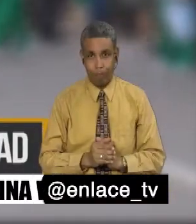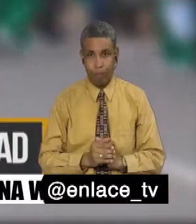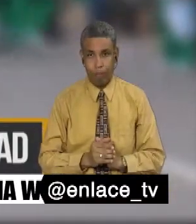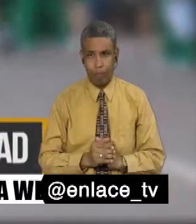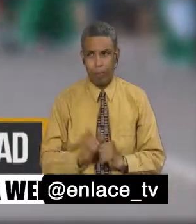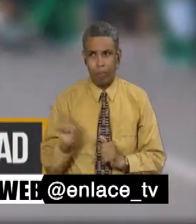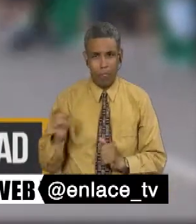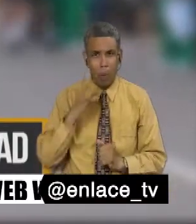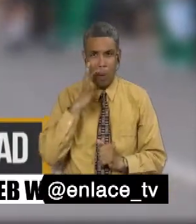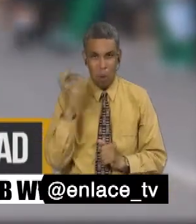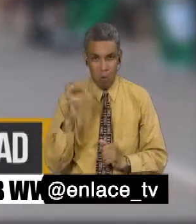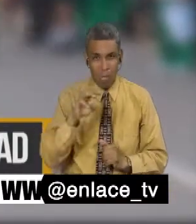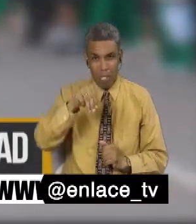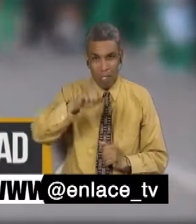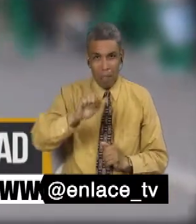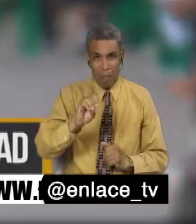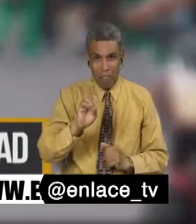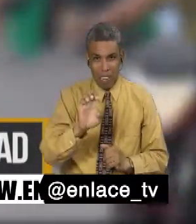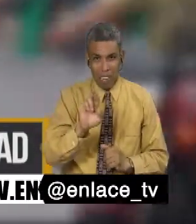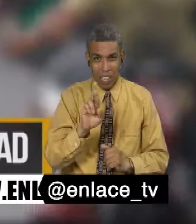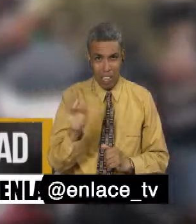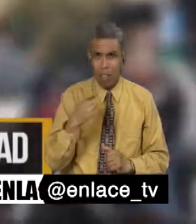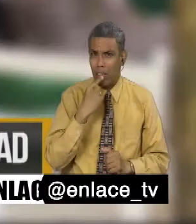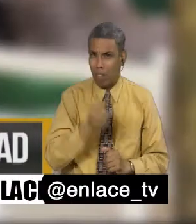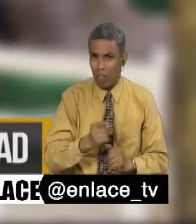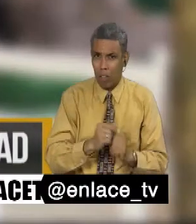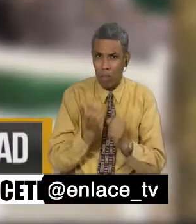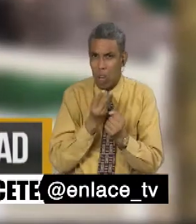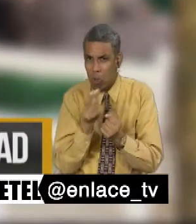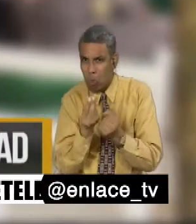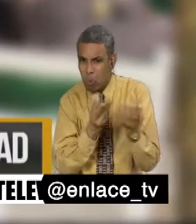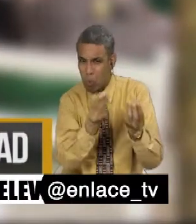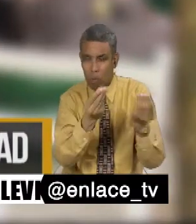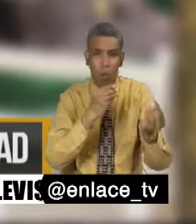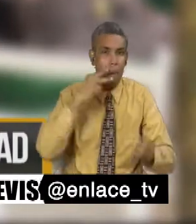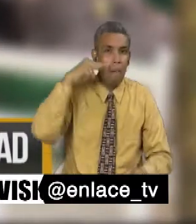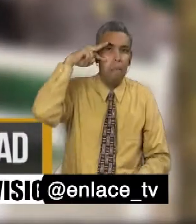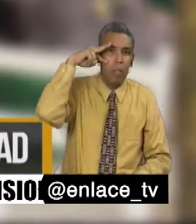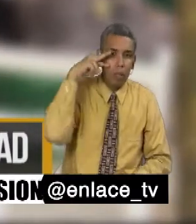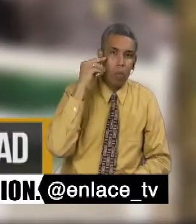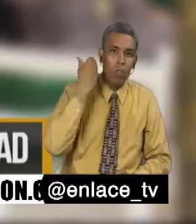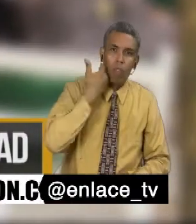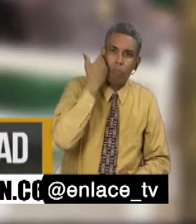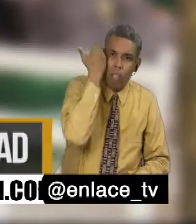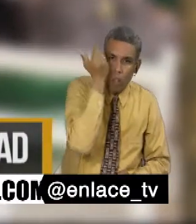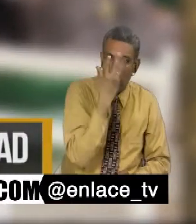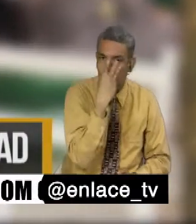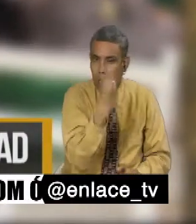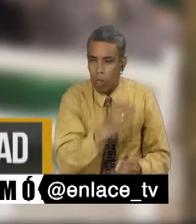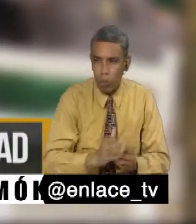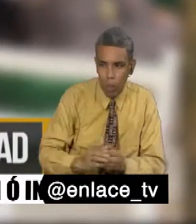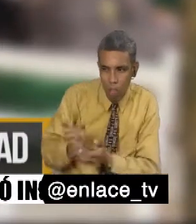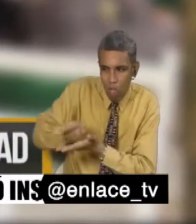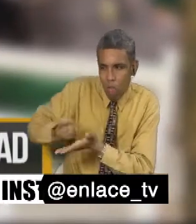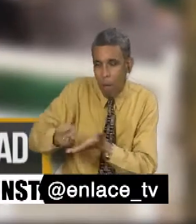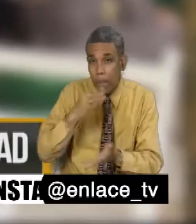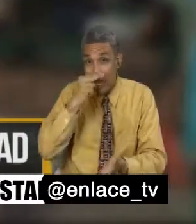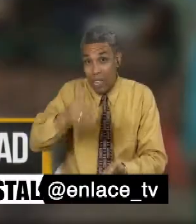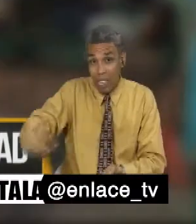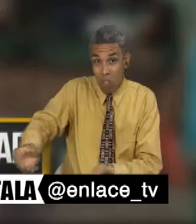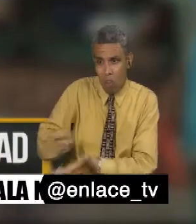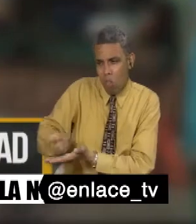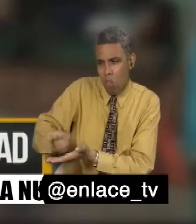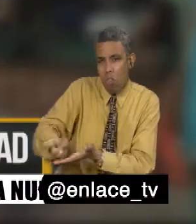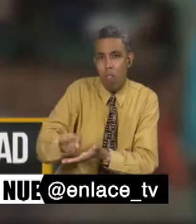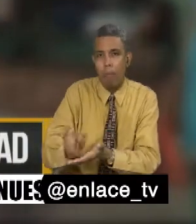que el reclutamiento de estos jóvenes por parte de las bandas criminales es una estrategia para tratar de esquivar a la justicia y a las autoridades, ya que no